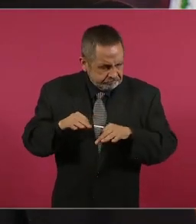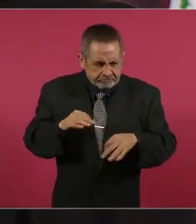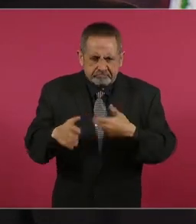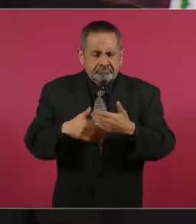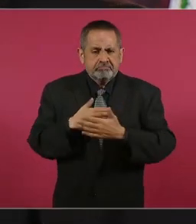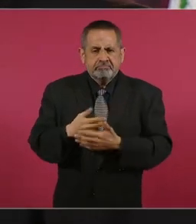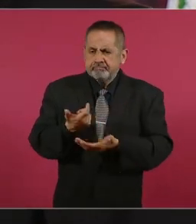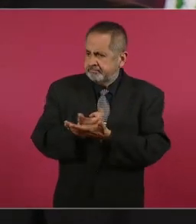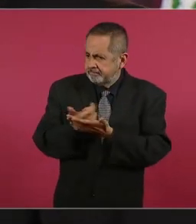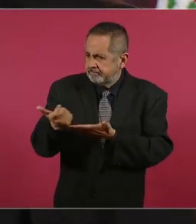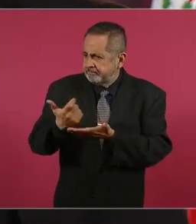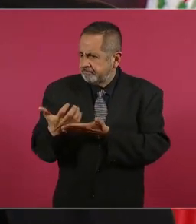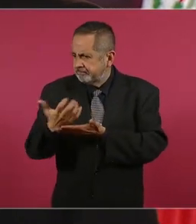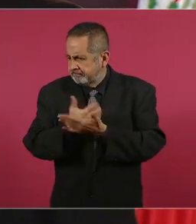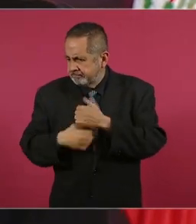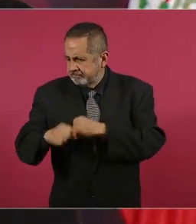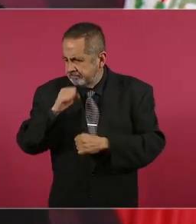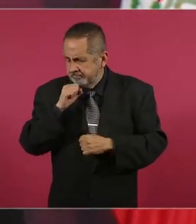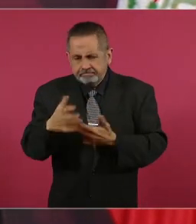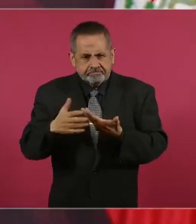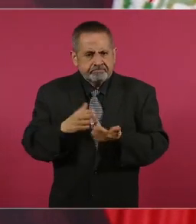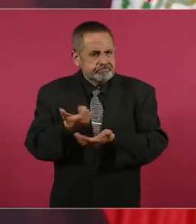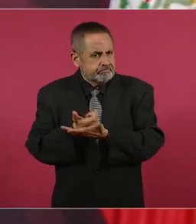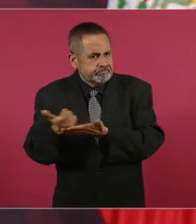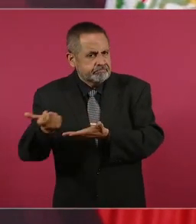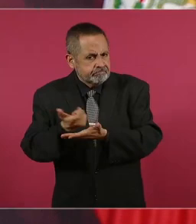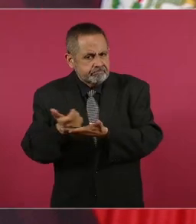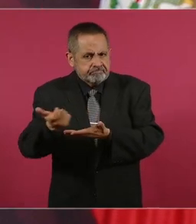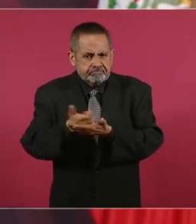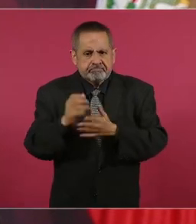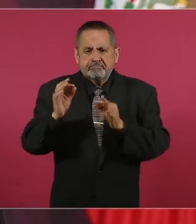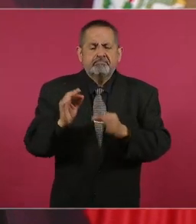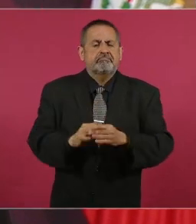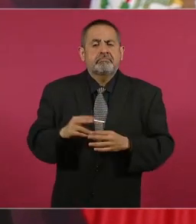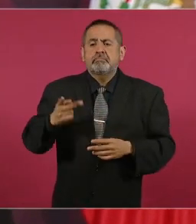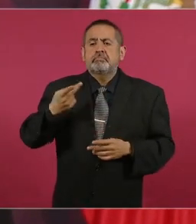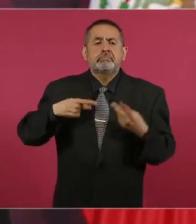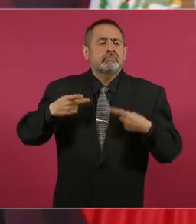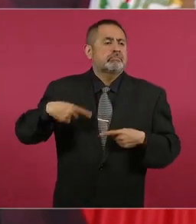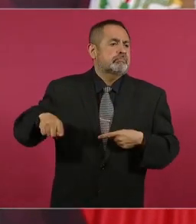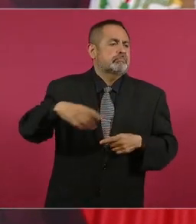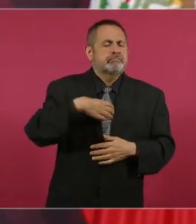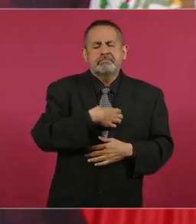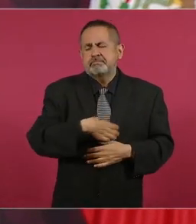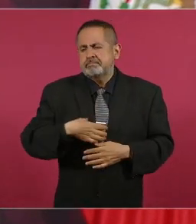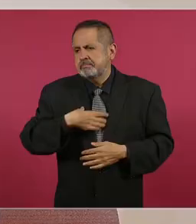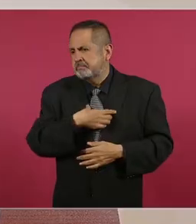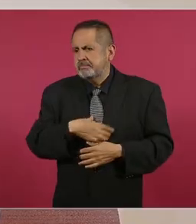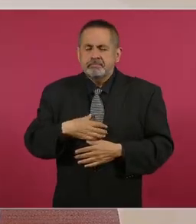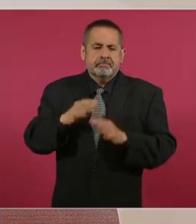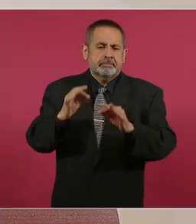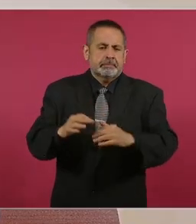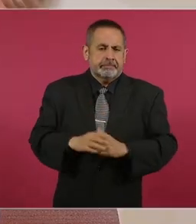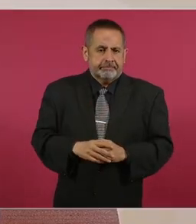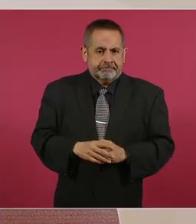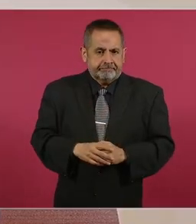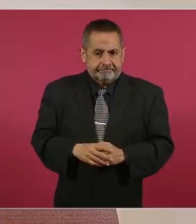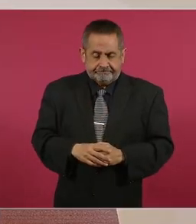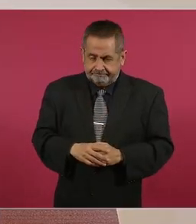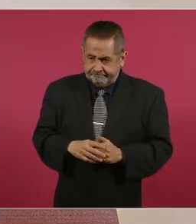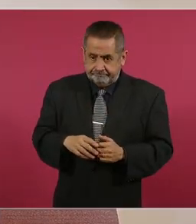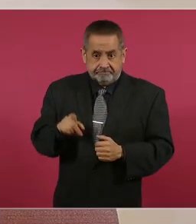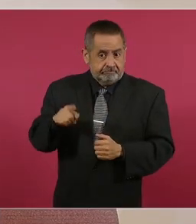bien los ingresos, los salarios, la gente está contenta. Y es de abajo hacia